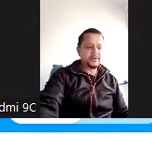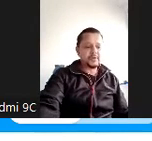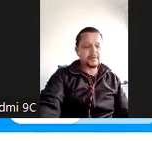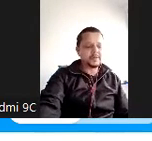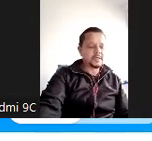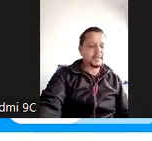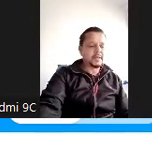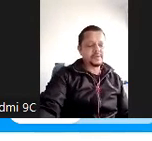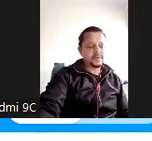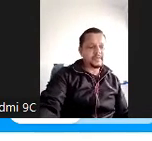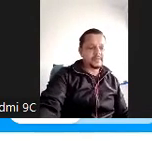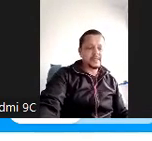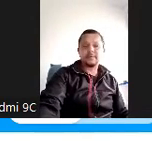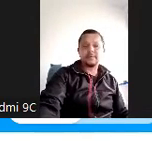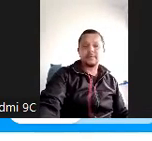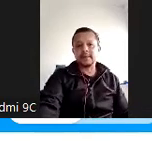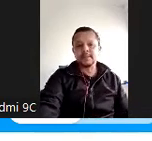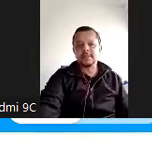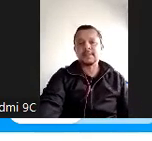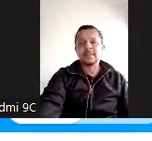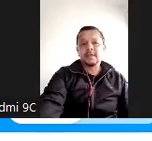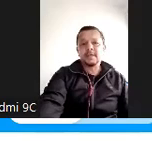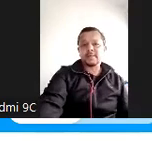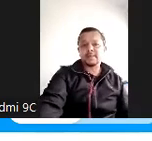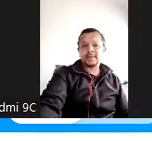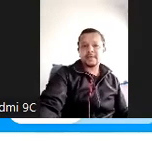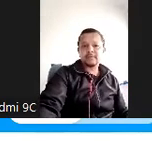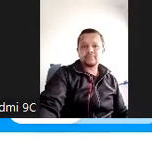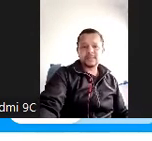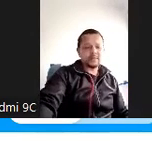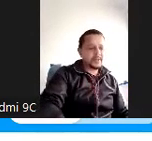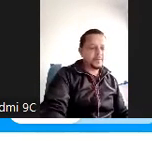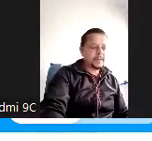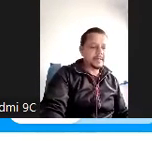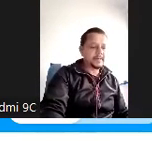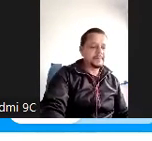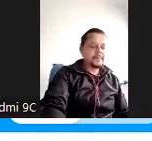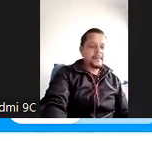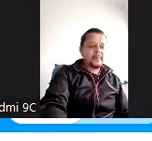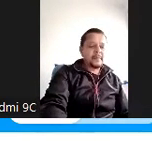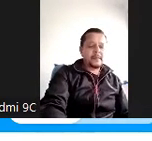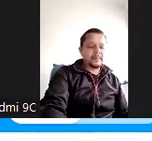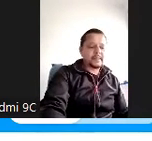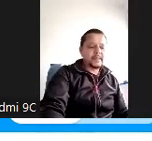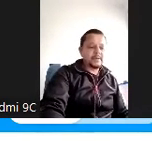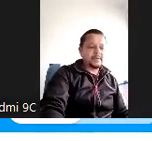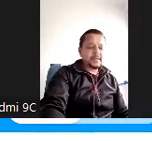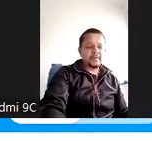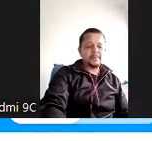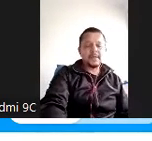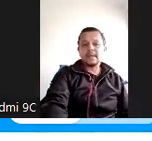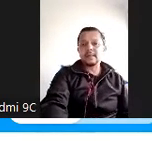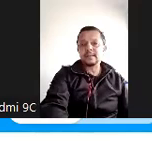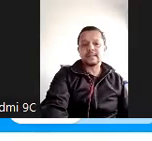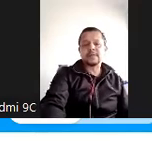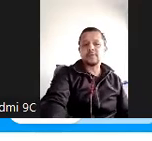que yo tengo sería tal vez sobre la parte de bienes raíces. Hacer un video para la parte de